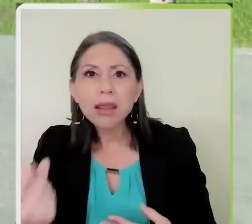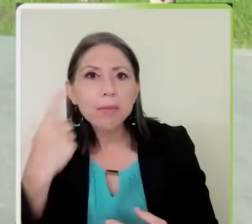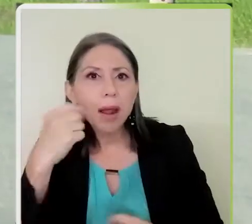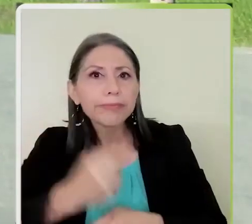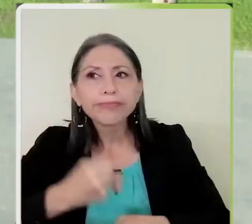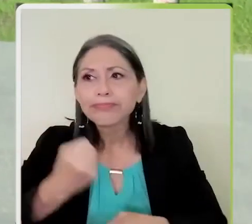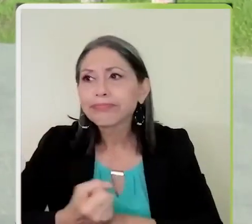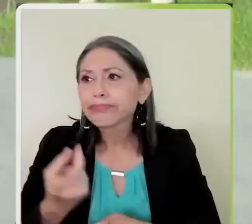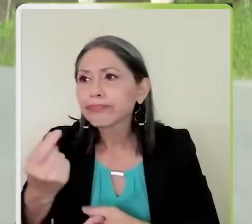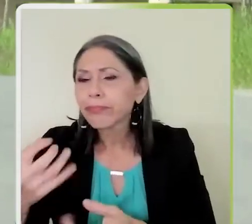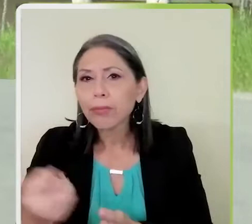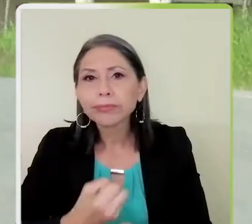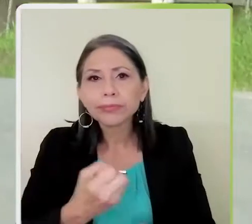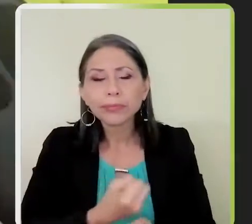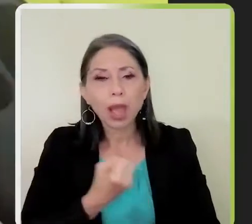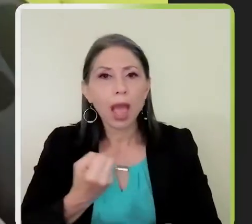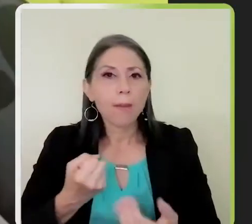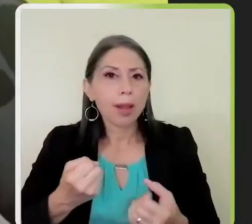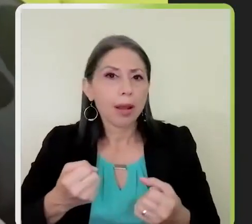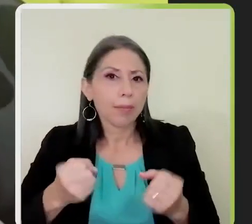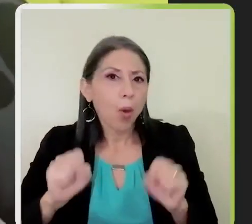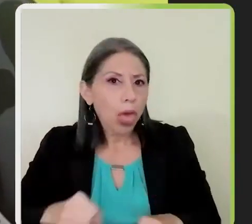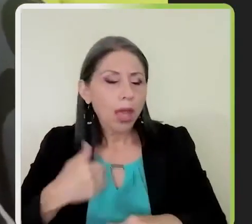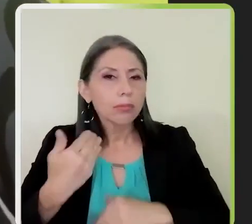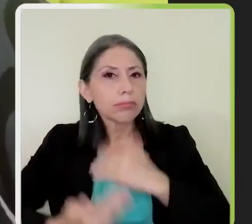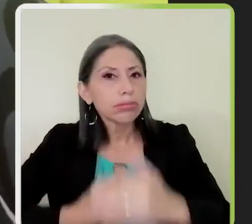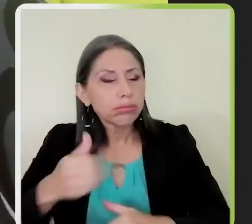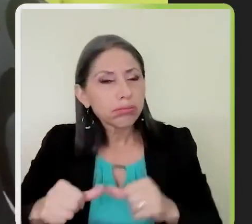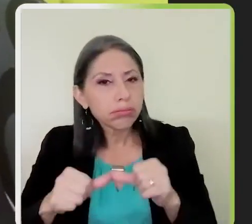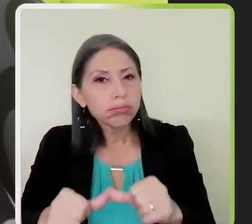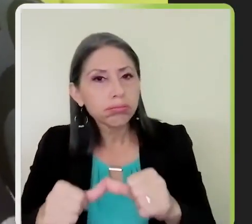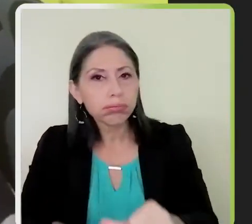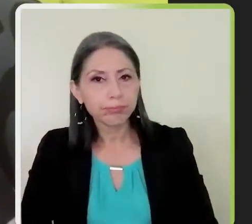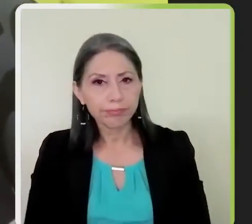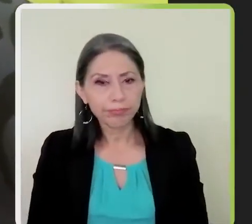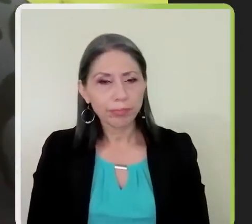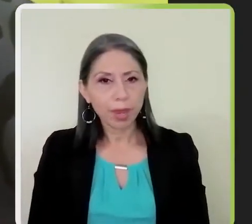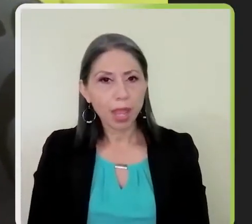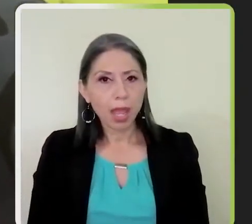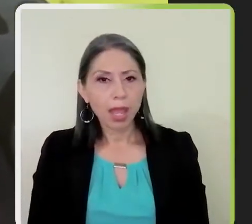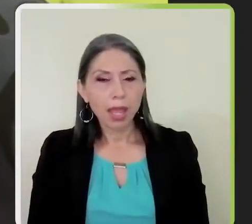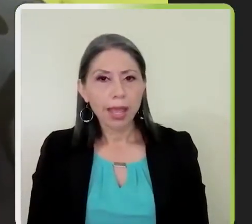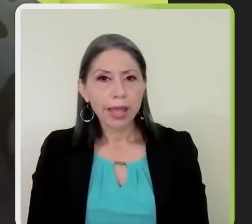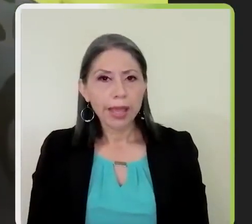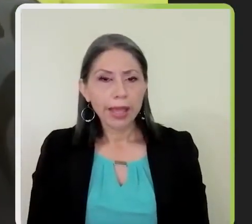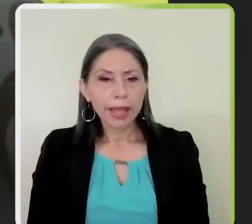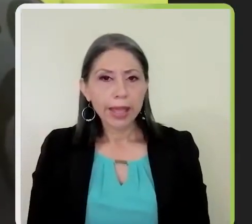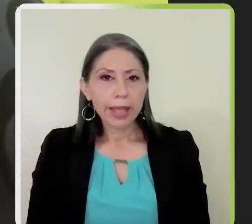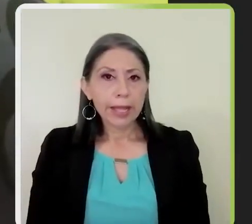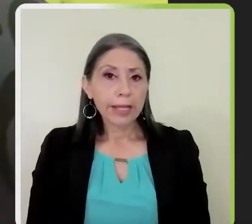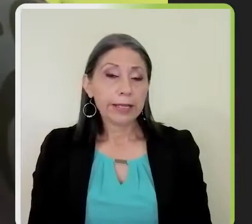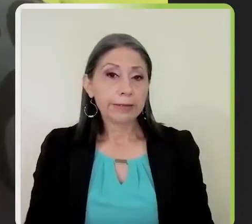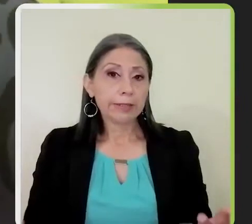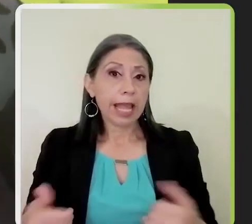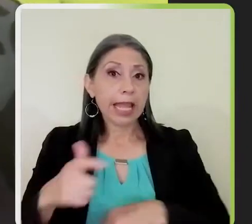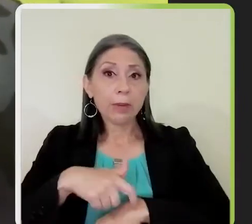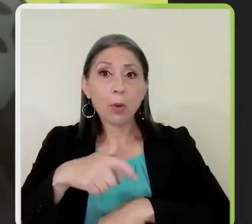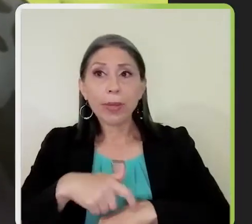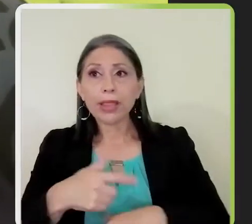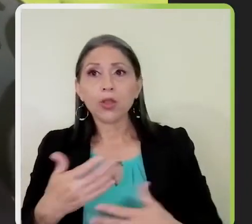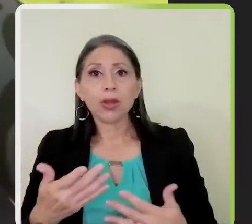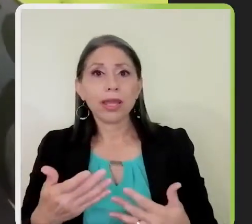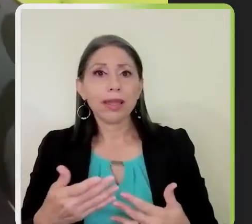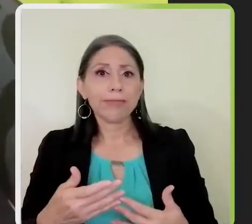¿verdad?, obtener algún recurso para poder salir adelante. Al momento en que tenemos